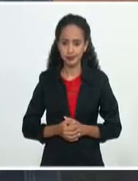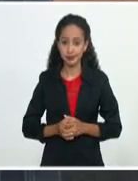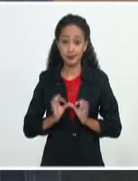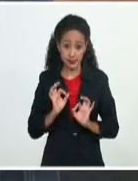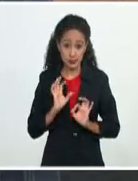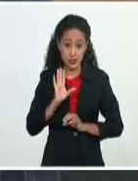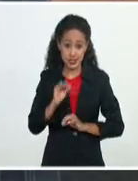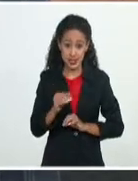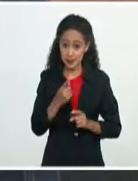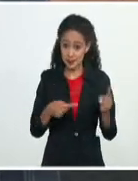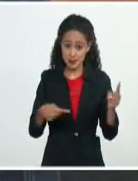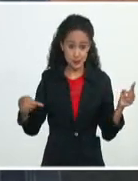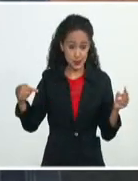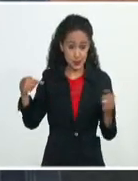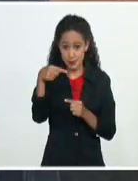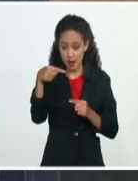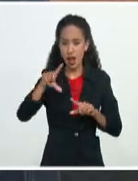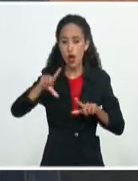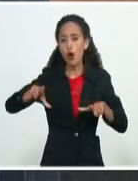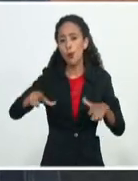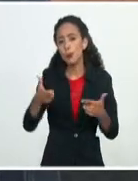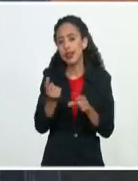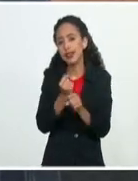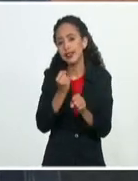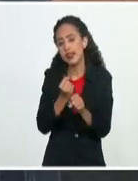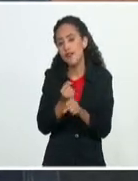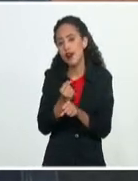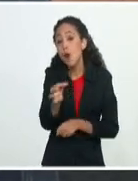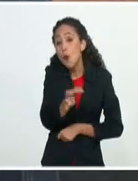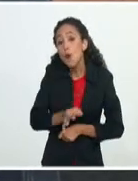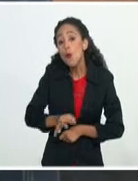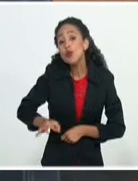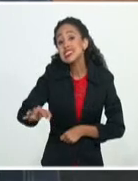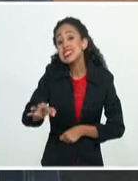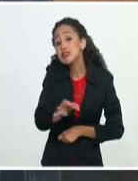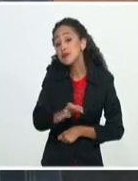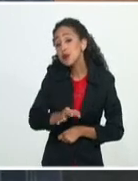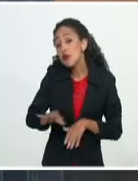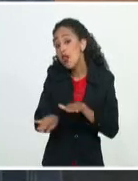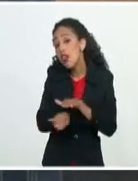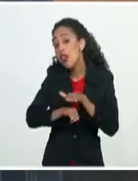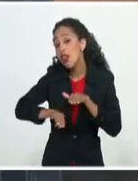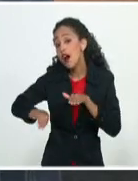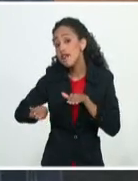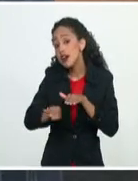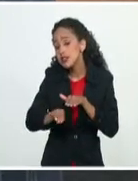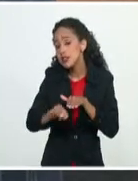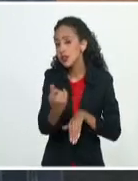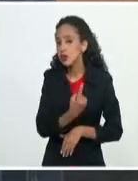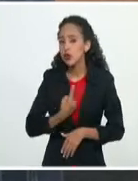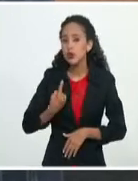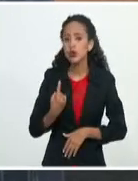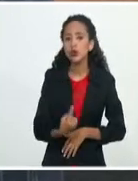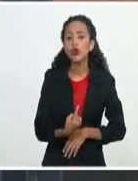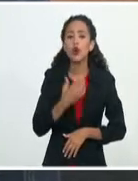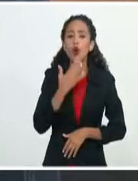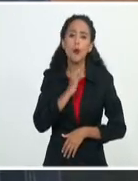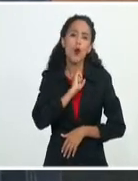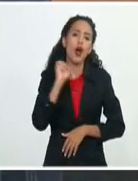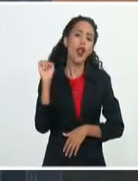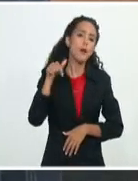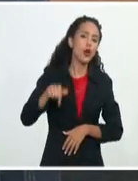del cumplimiento de lo establecido en el municipio, en los municipios. No podemos ganar esta batalla esperando a ver qué es